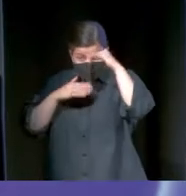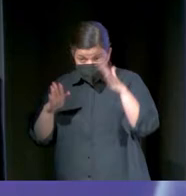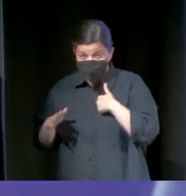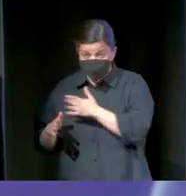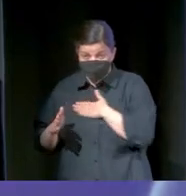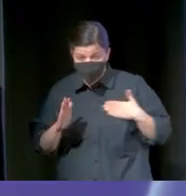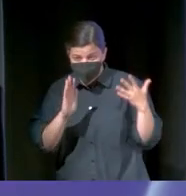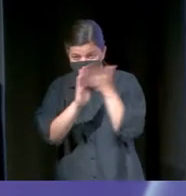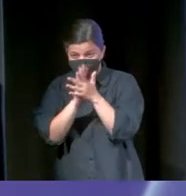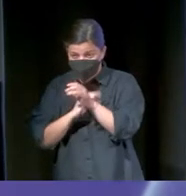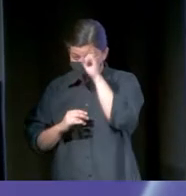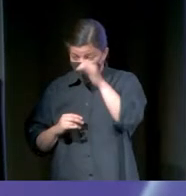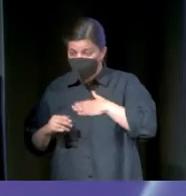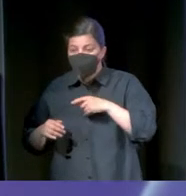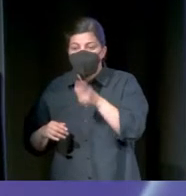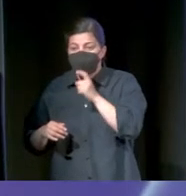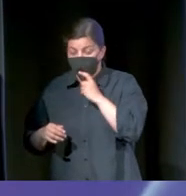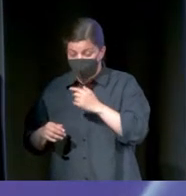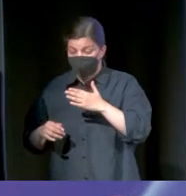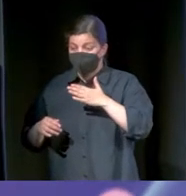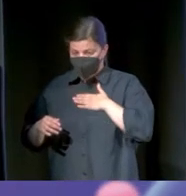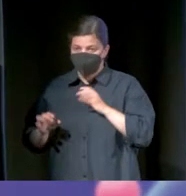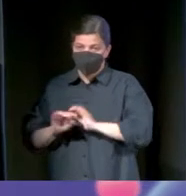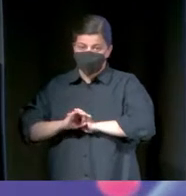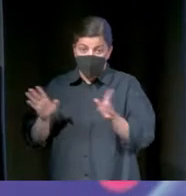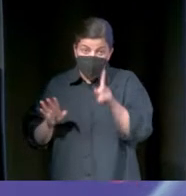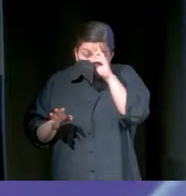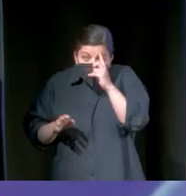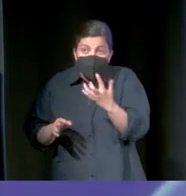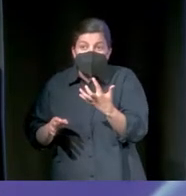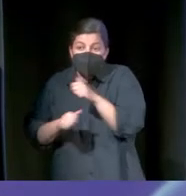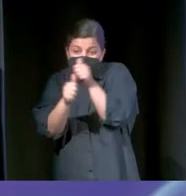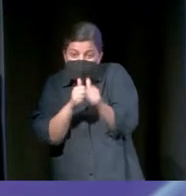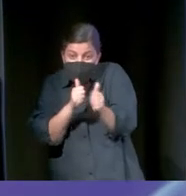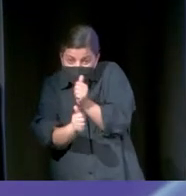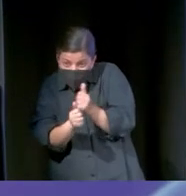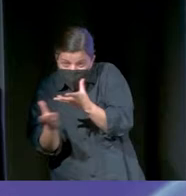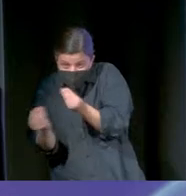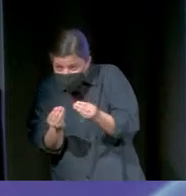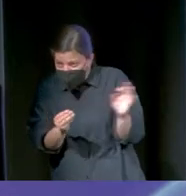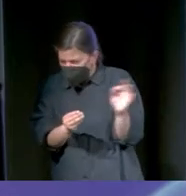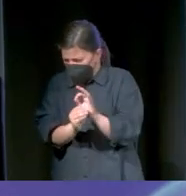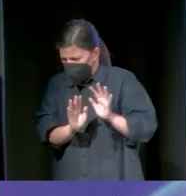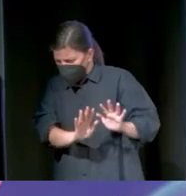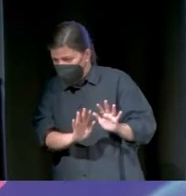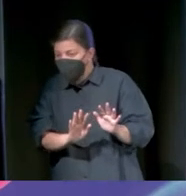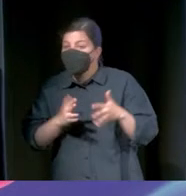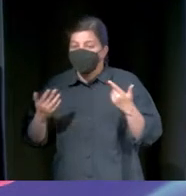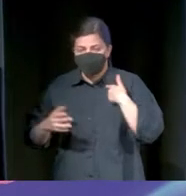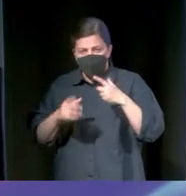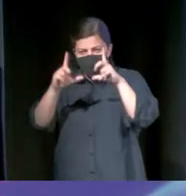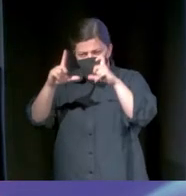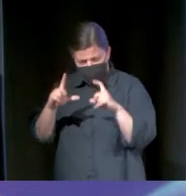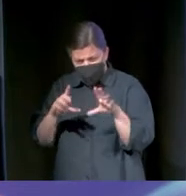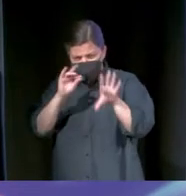quiero explicarles cómo es mi instagram ministra claro yo no sé si ese ejemplo de mucho o ejemplo de nada pero yo por ejemplo he seleccionado varias